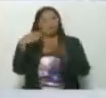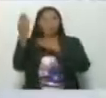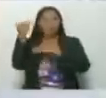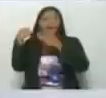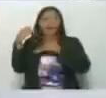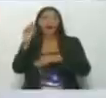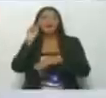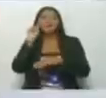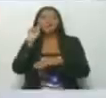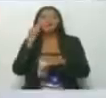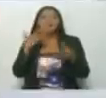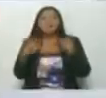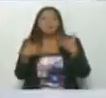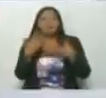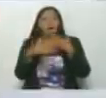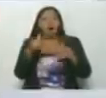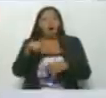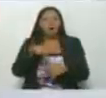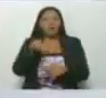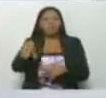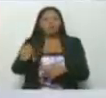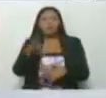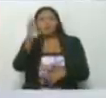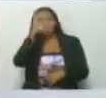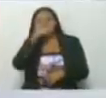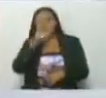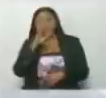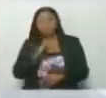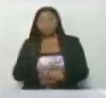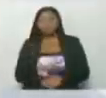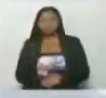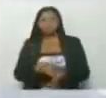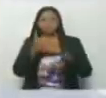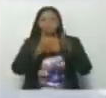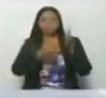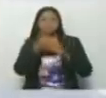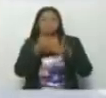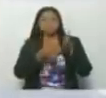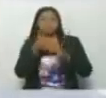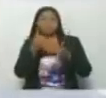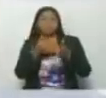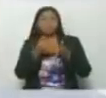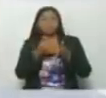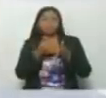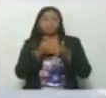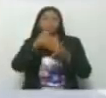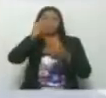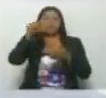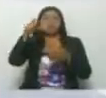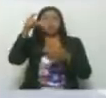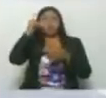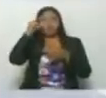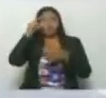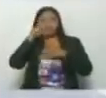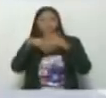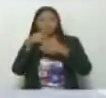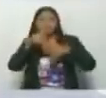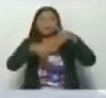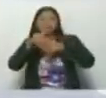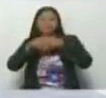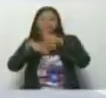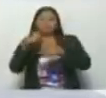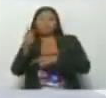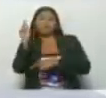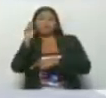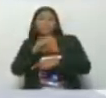la activación a desarrollar bien esta orina justamente la inscripción del candidato jorge arriaza a estas elecciones que serán en el mes